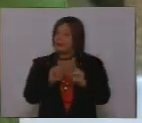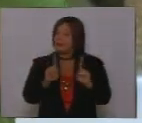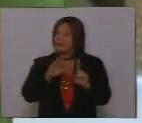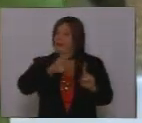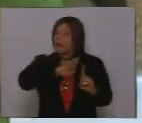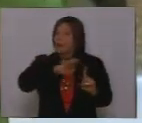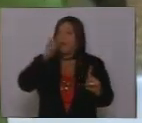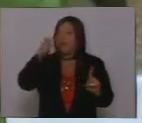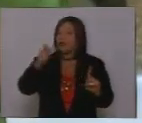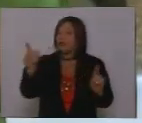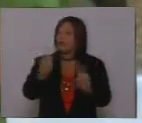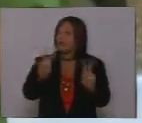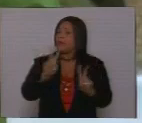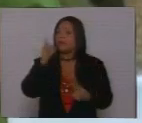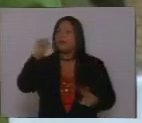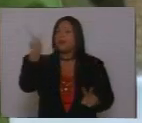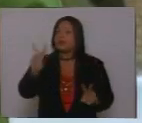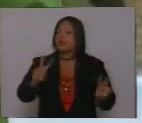pueblo venezolano.